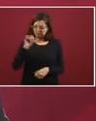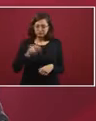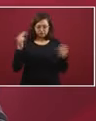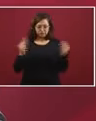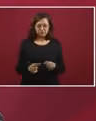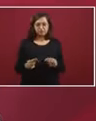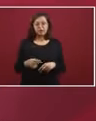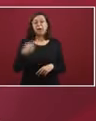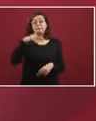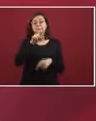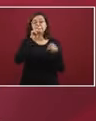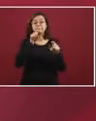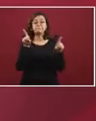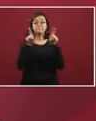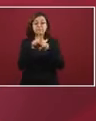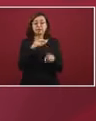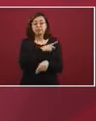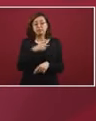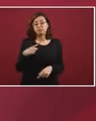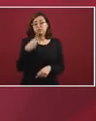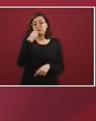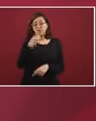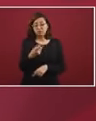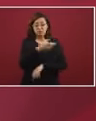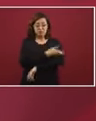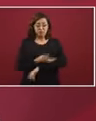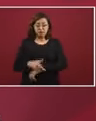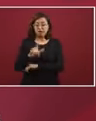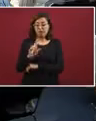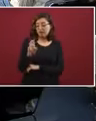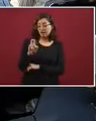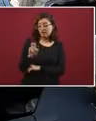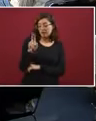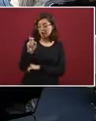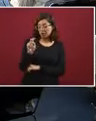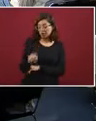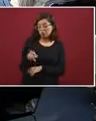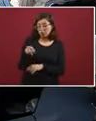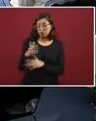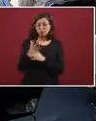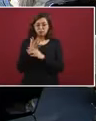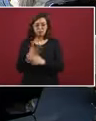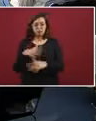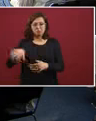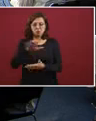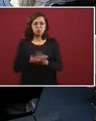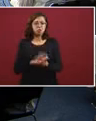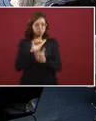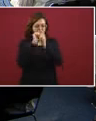decirle que se está en contacto con la familia Levarón y nos han dicho que la mayoría va a permanecer en México.